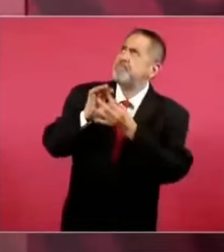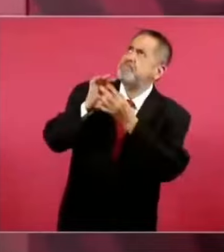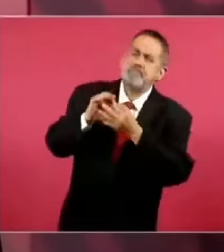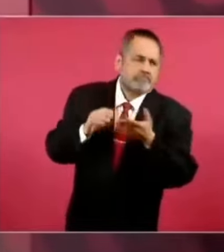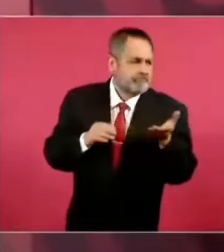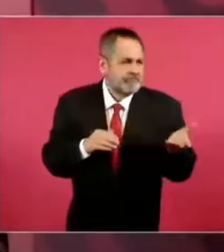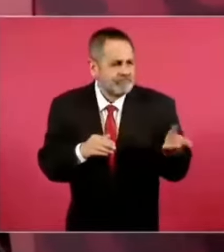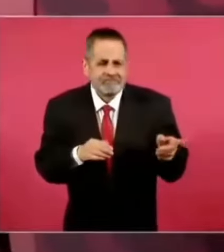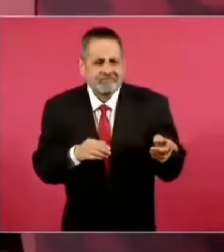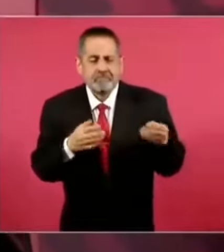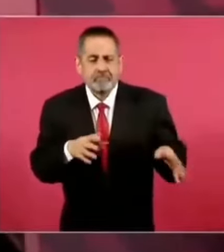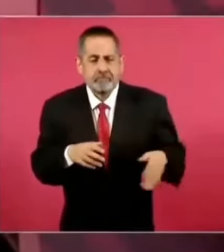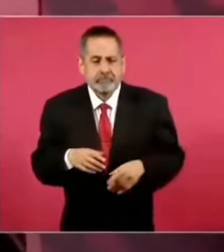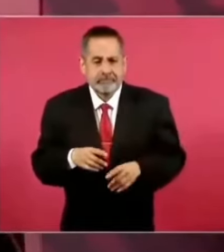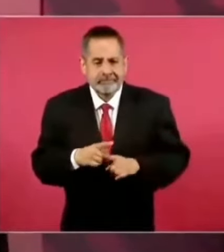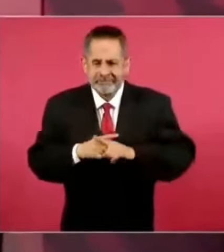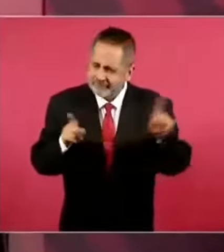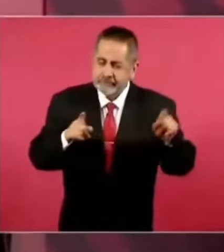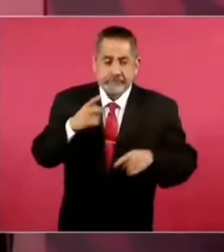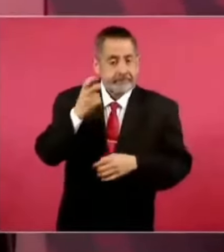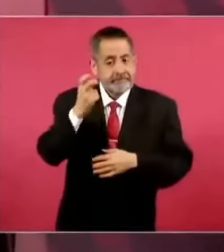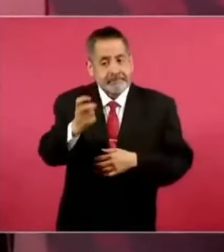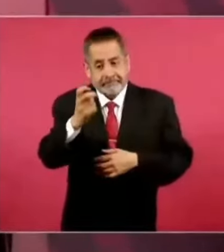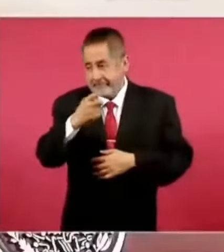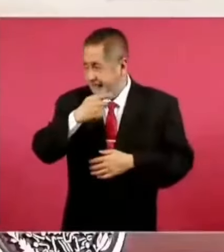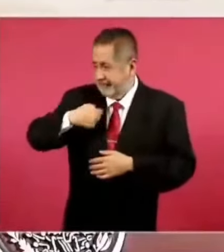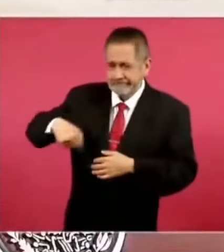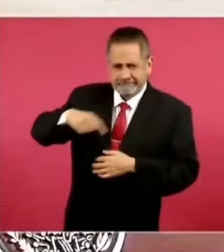tenemos los mexicanos que defender mucho